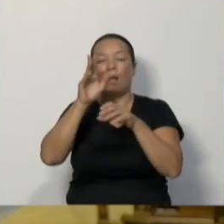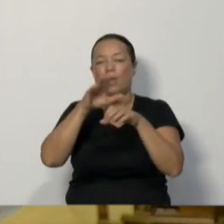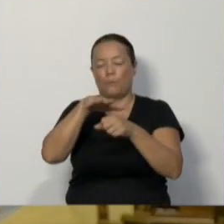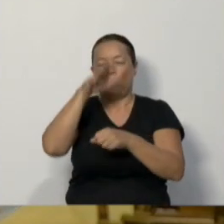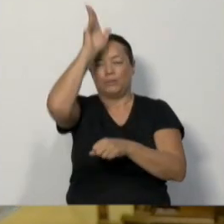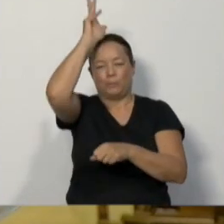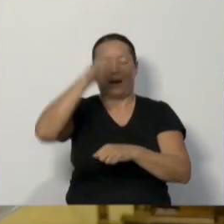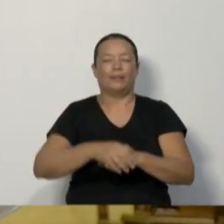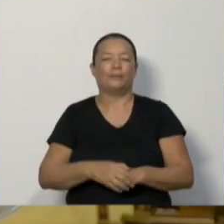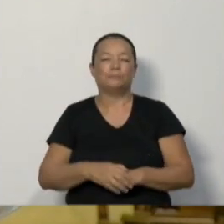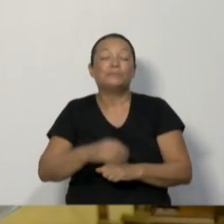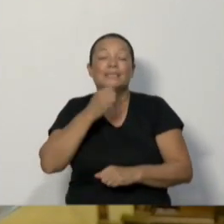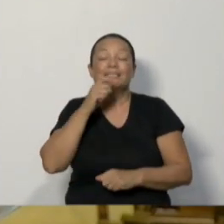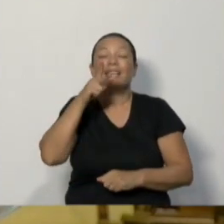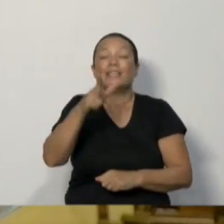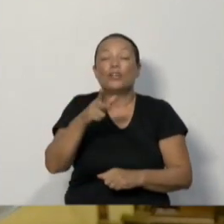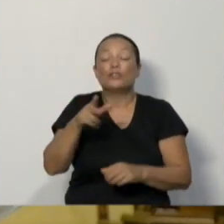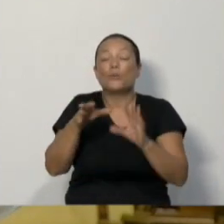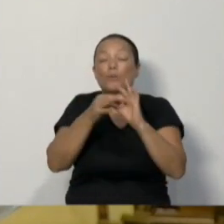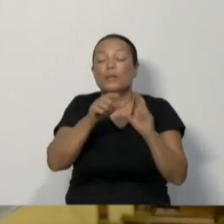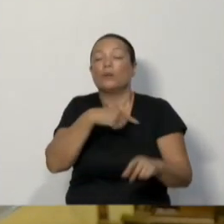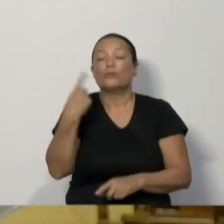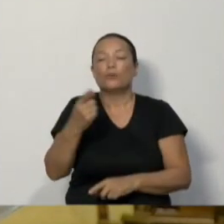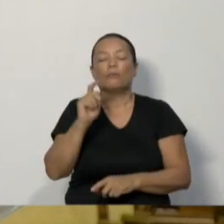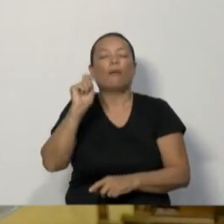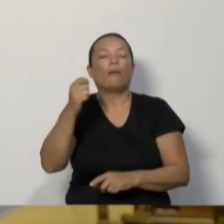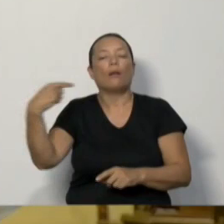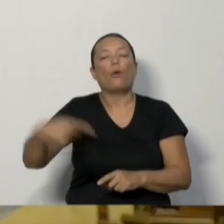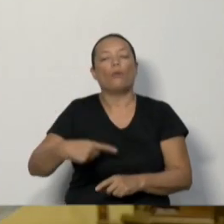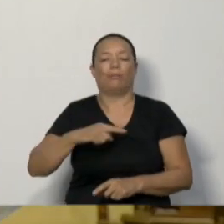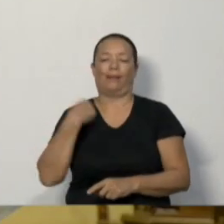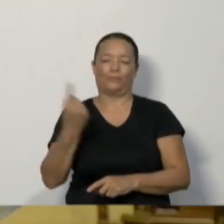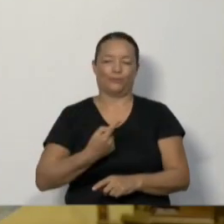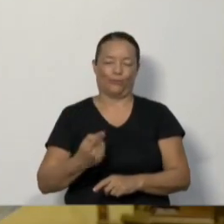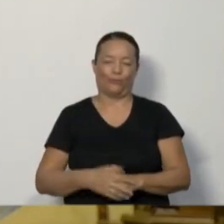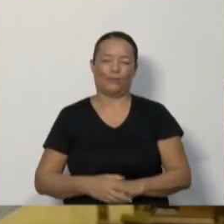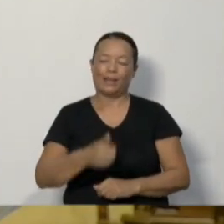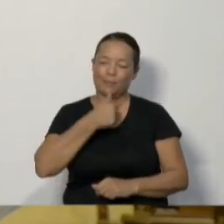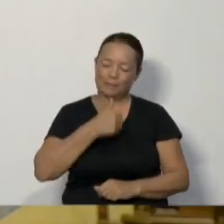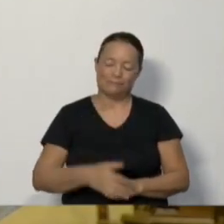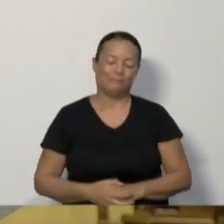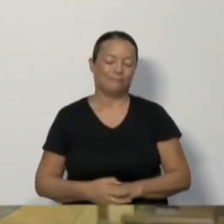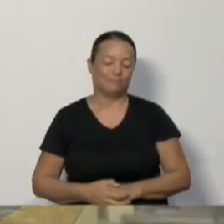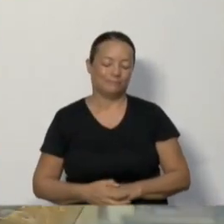Romanos: si Dios está con nosotros, ¿quién contra nosotros? Amén.